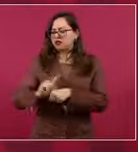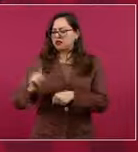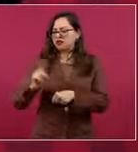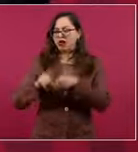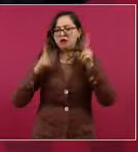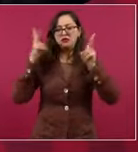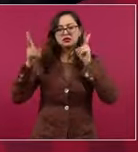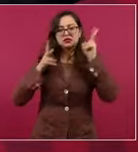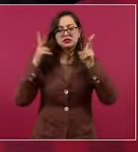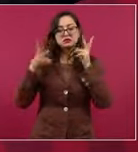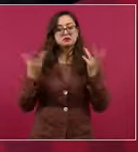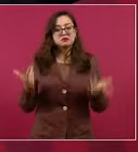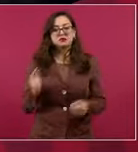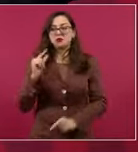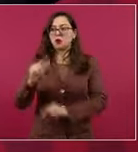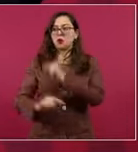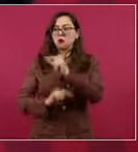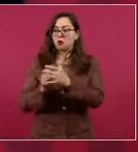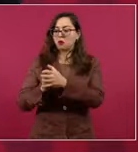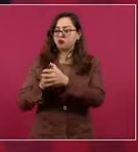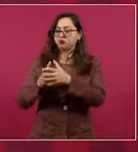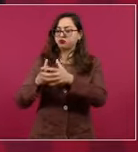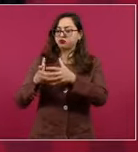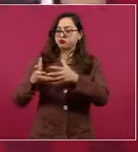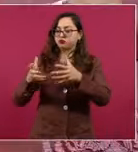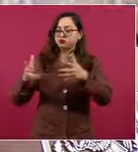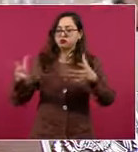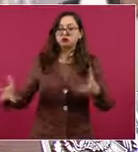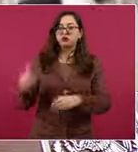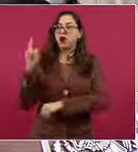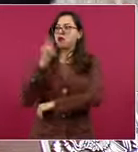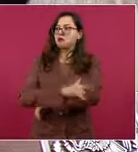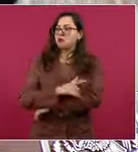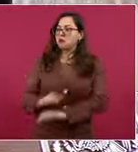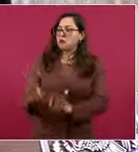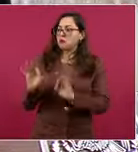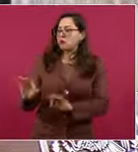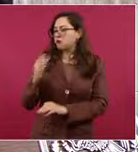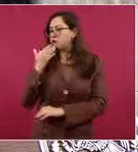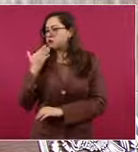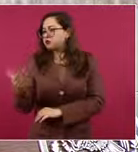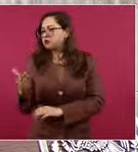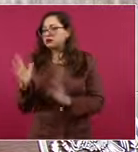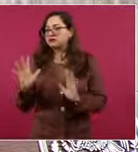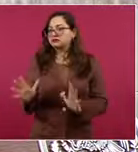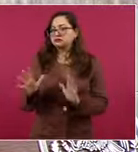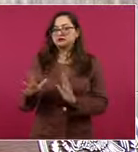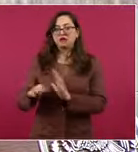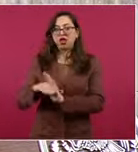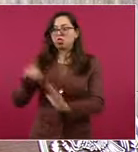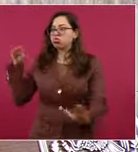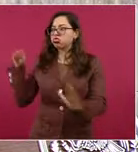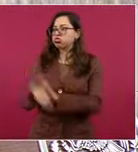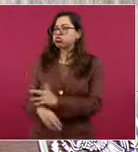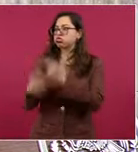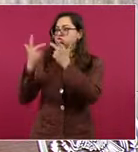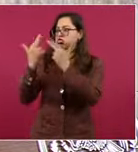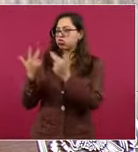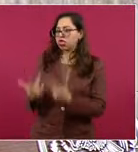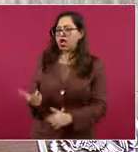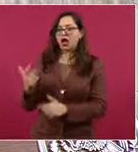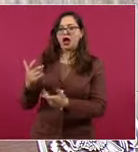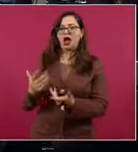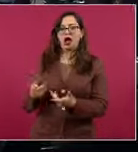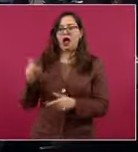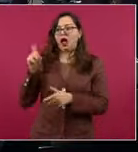ahí está, y es un buen aeropuerto. Y no se va a hundir como se iba a hundir el